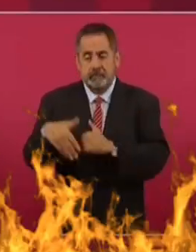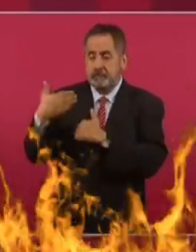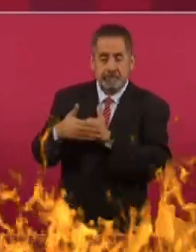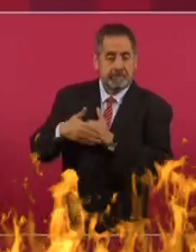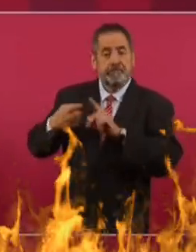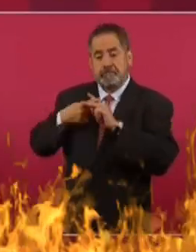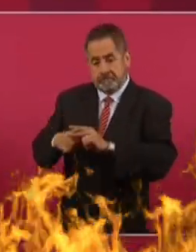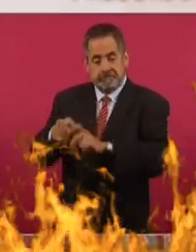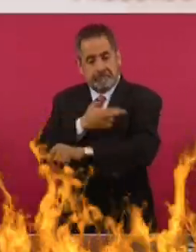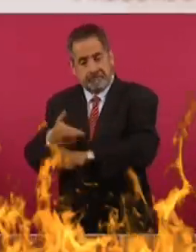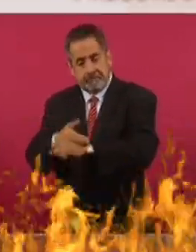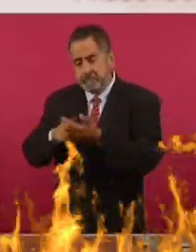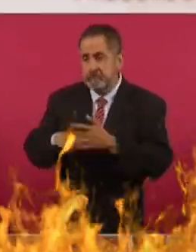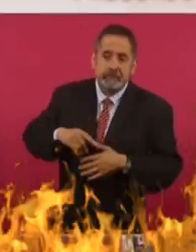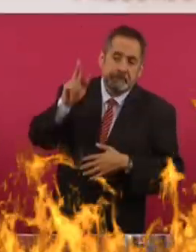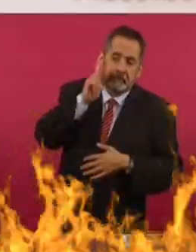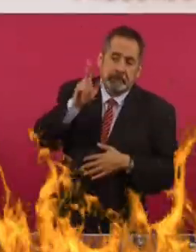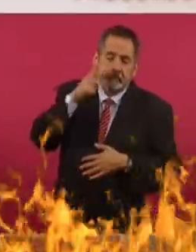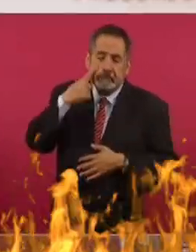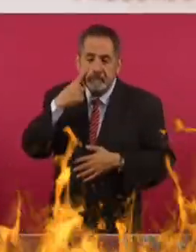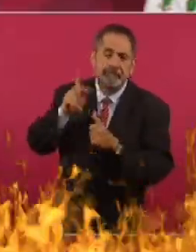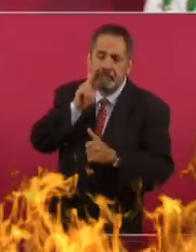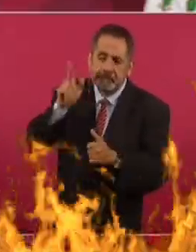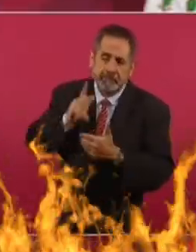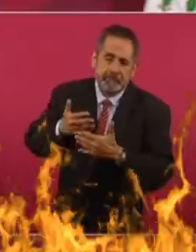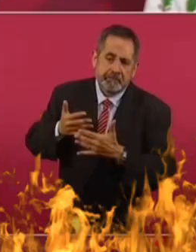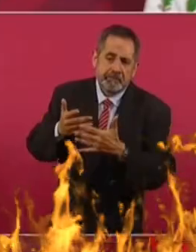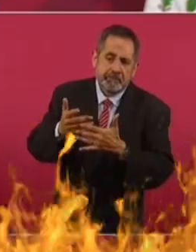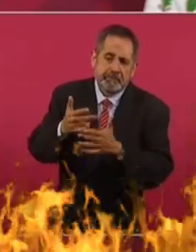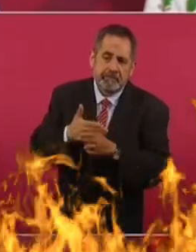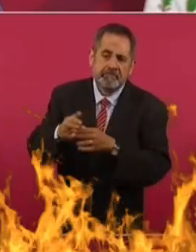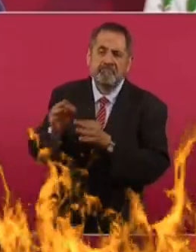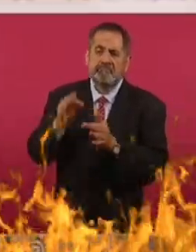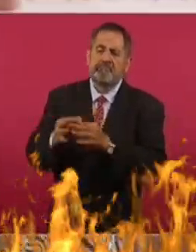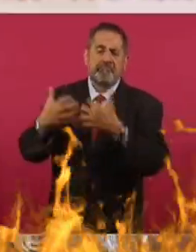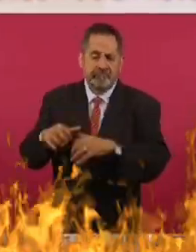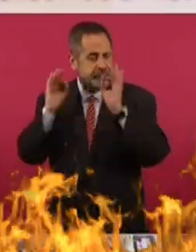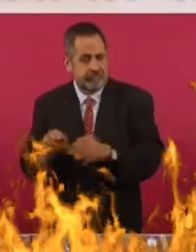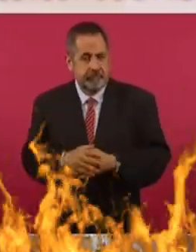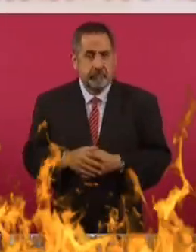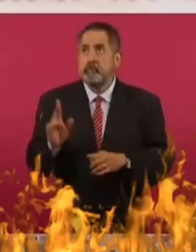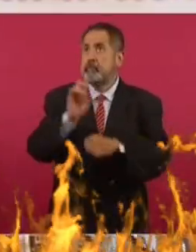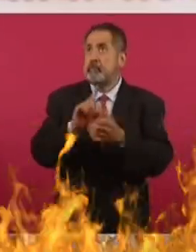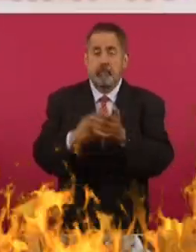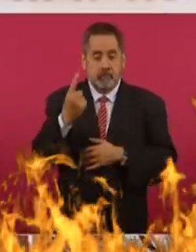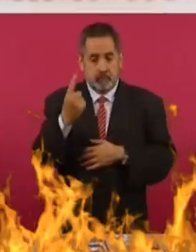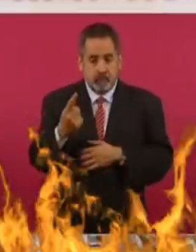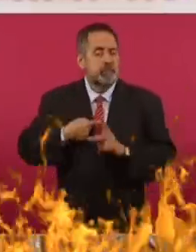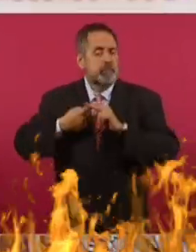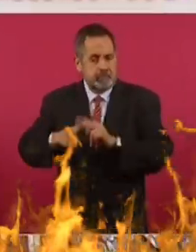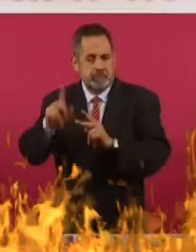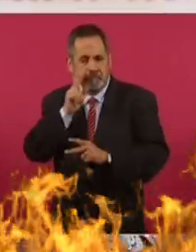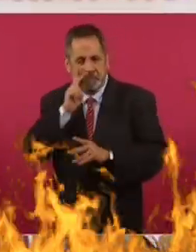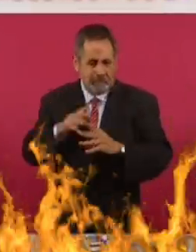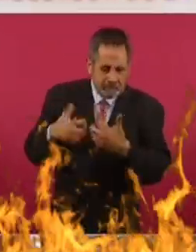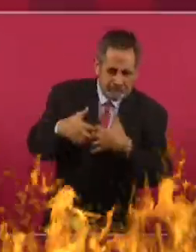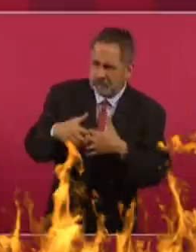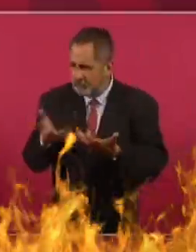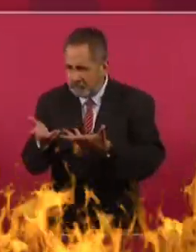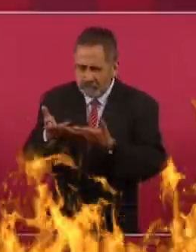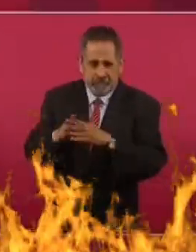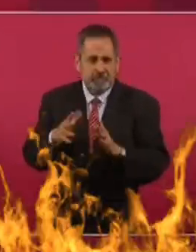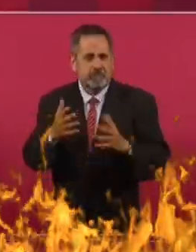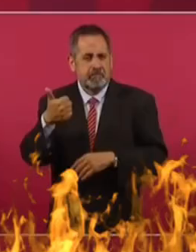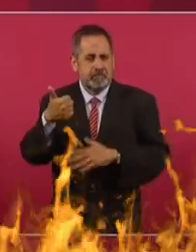un proceso de prueba en la refinería de Dos Bocas. Pues nosotros vamos a iniciar un proceso el día primero, que va a llevar posiblemente 6 meses,